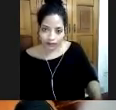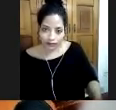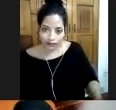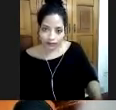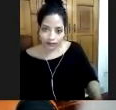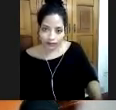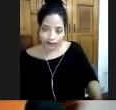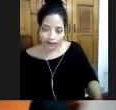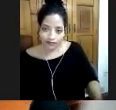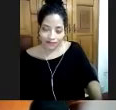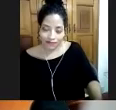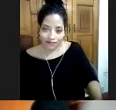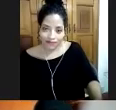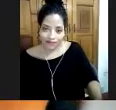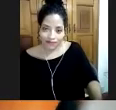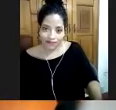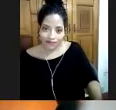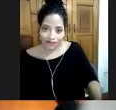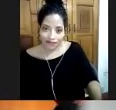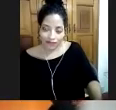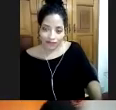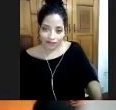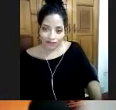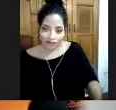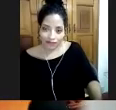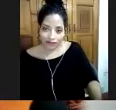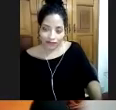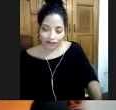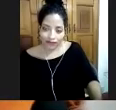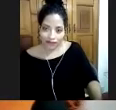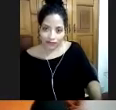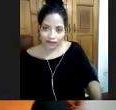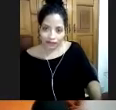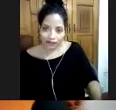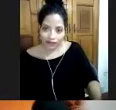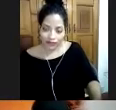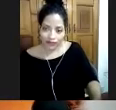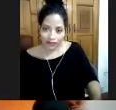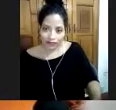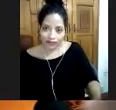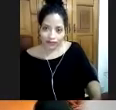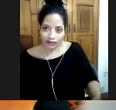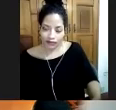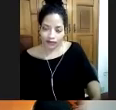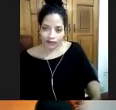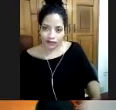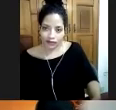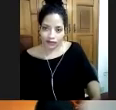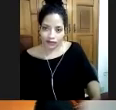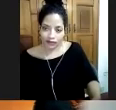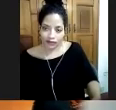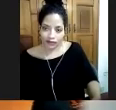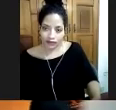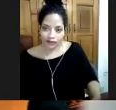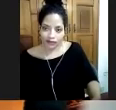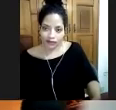nivel de Estado y que el gobierno pues pueda hacer ese trabajo a nivel que pueda contribuir pues a